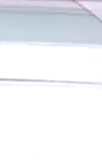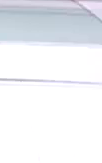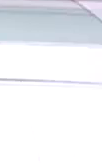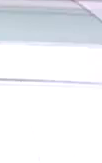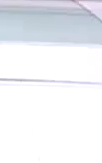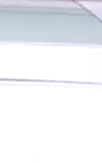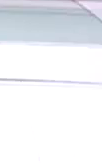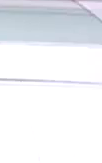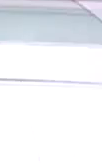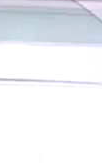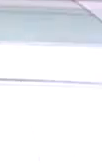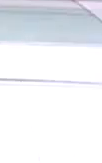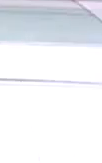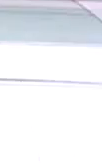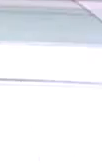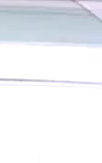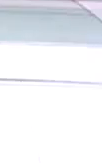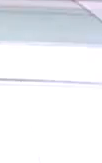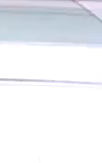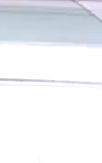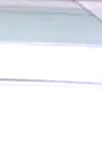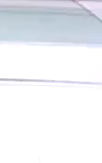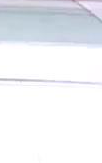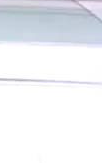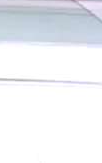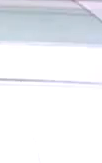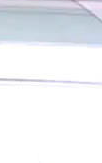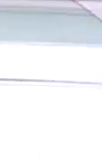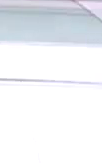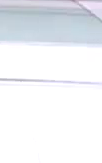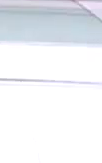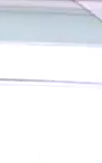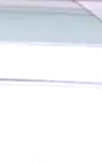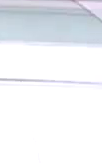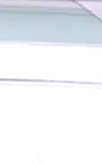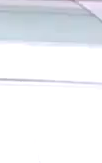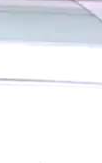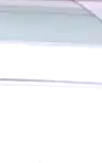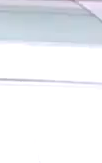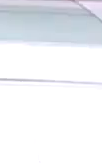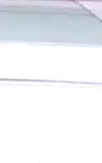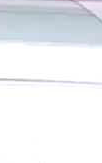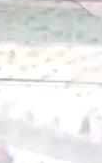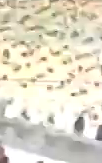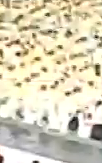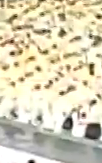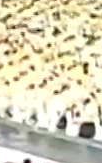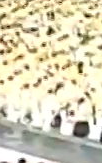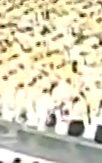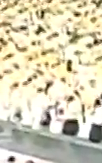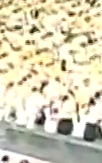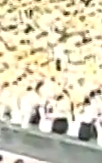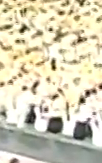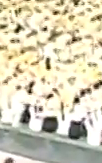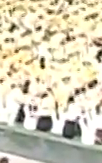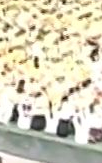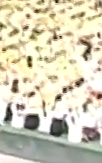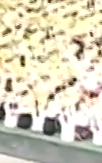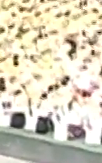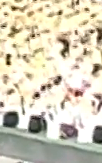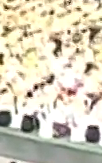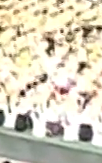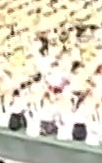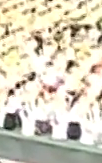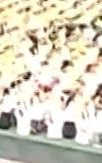hablando de médicos, de matrículas, de graduaciones. Vamos de inmediato con la actividad presidencial. Hola, buenas tardes, un gusto